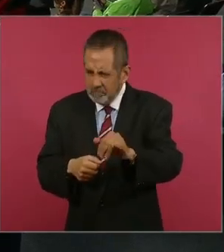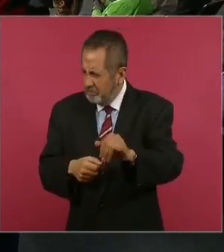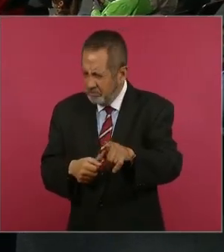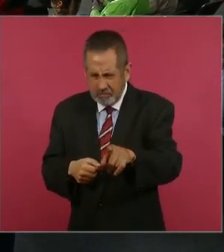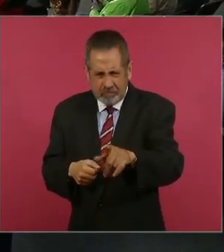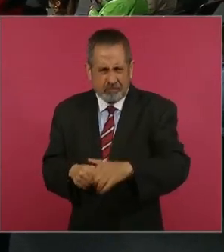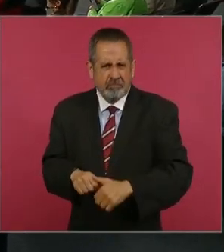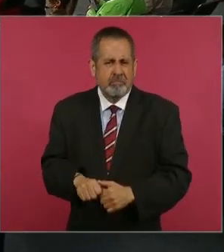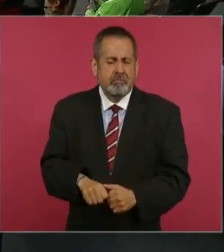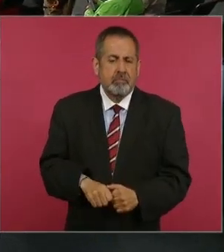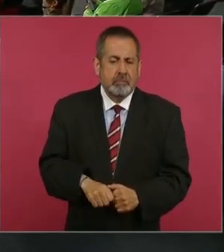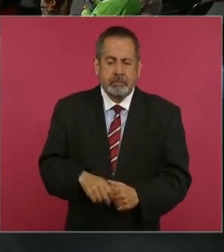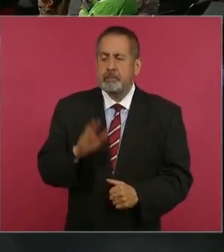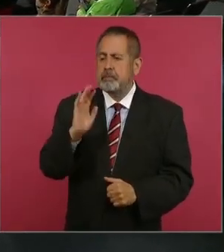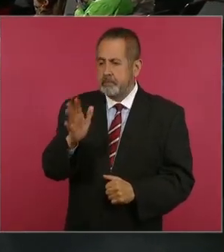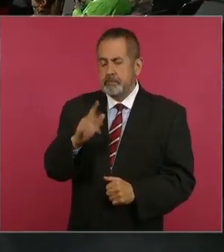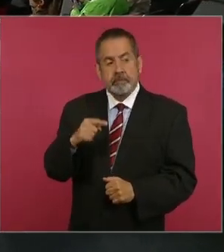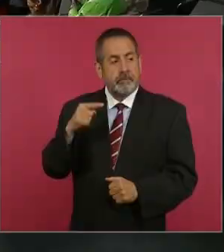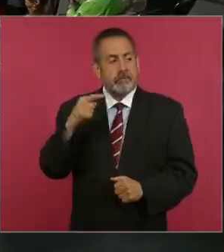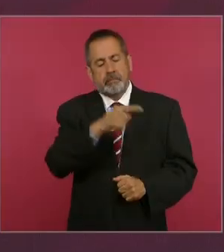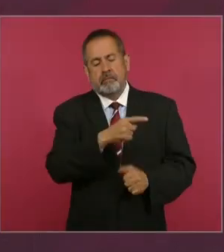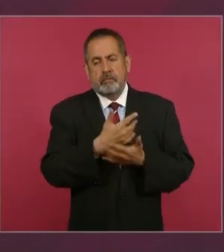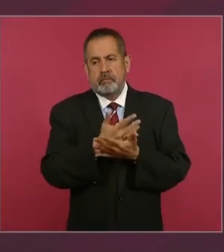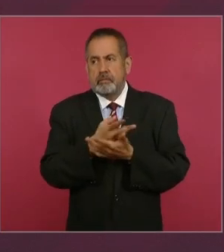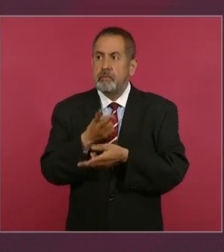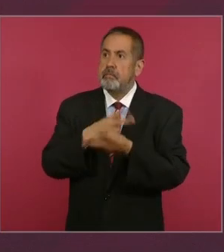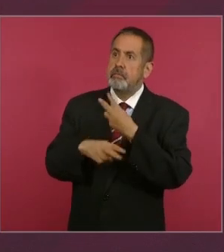Sí ya la esperan